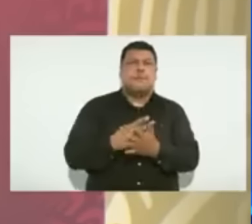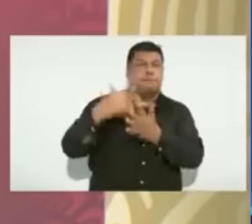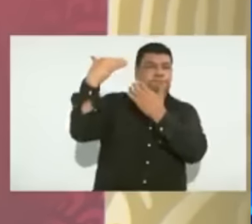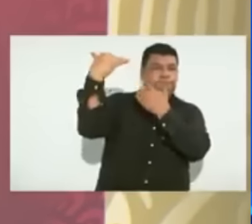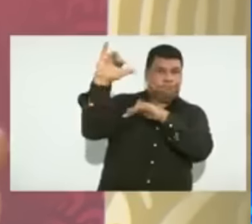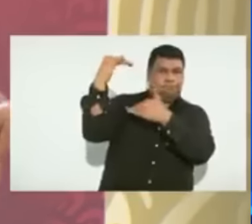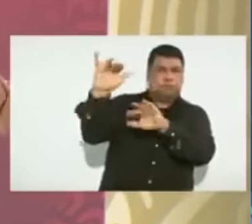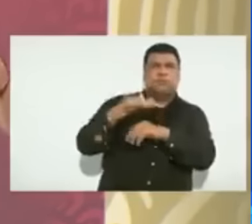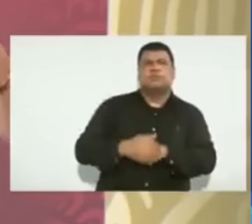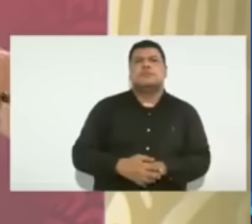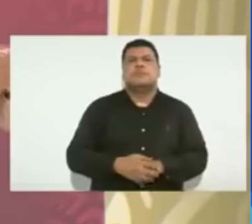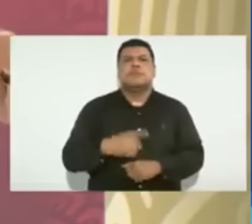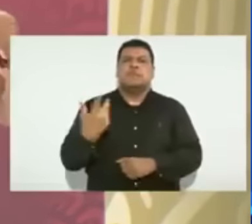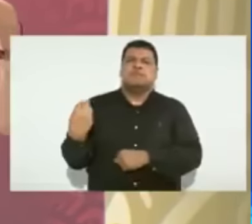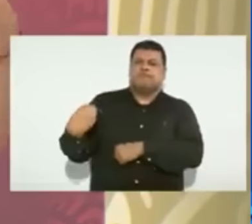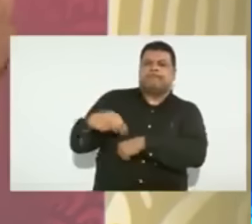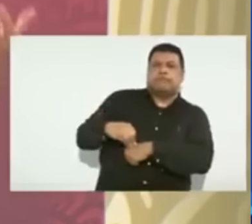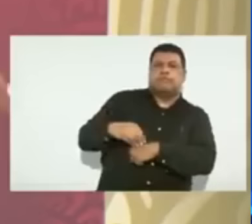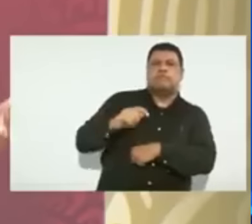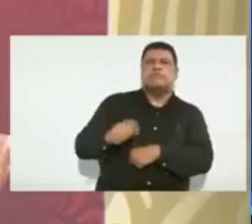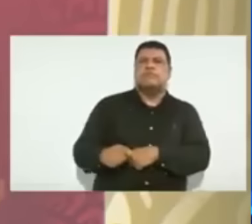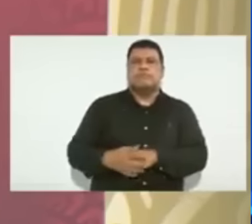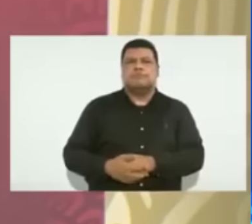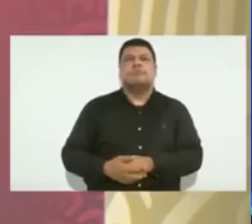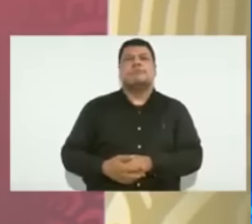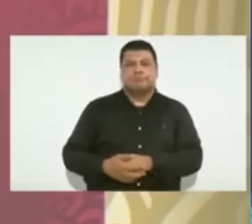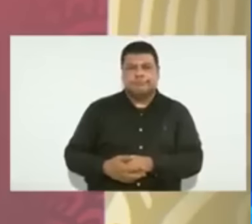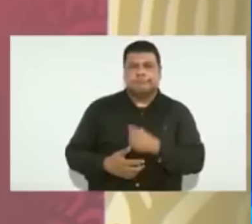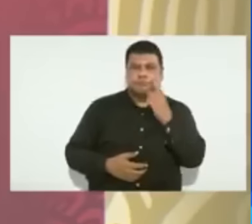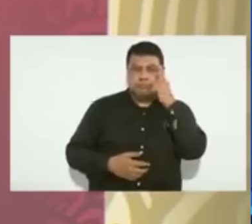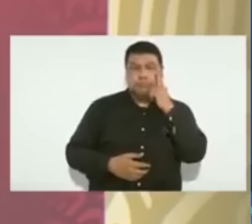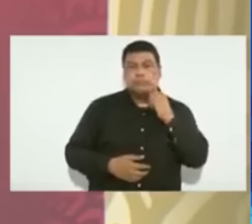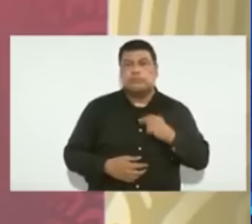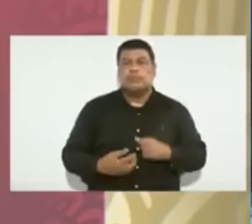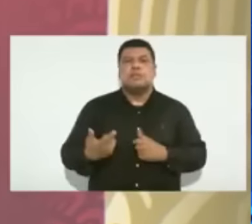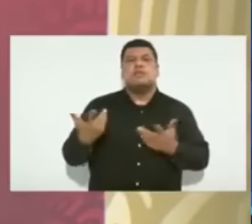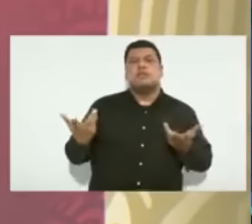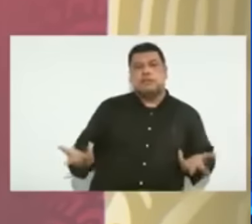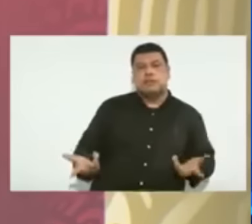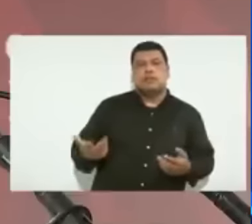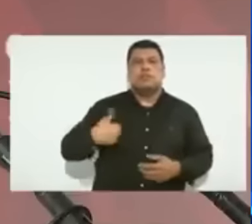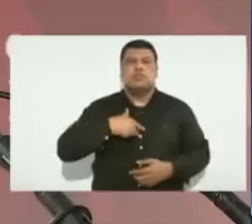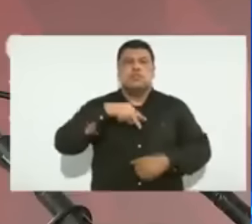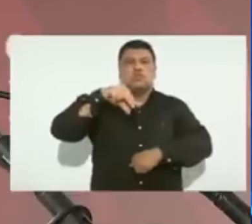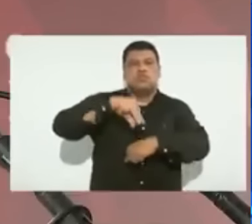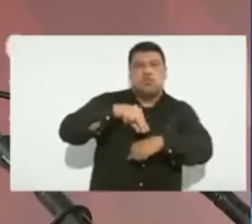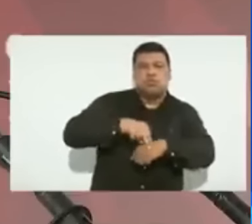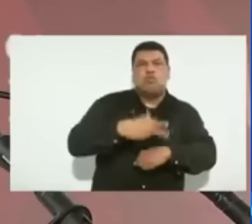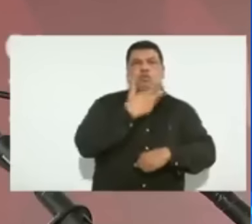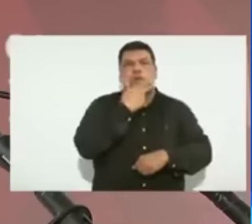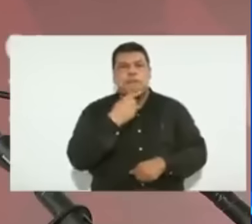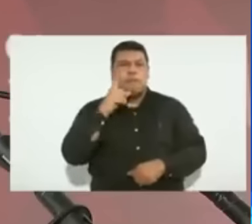mayores vamos a incorporarle algo adicional. Vamos a tener médicos,